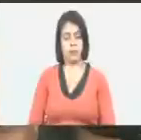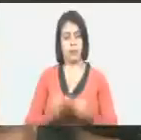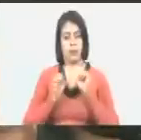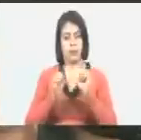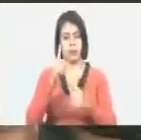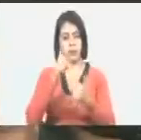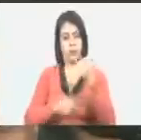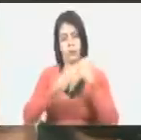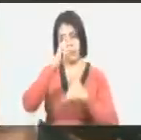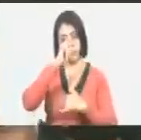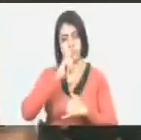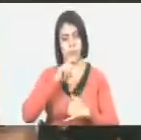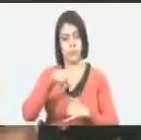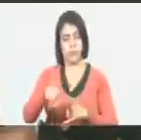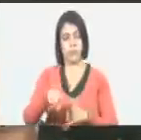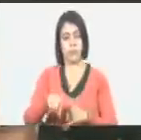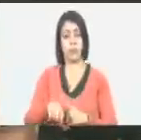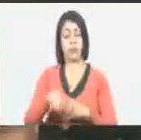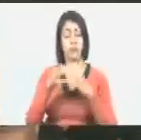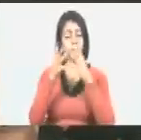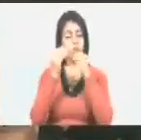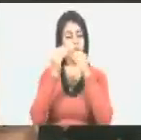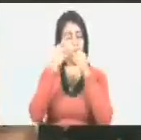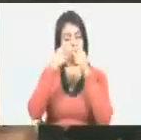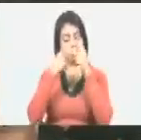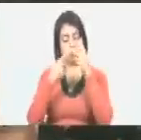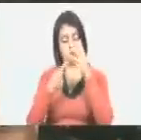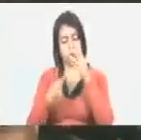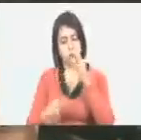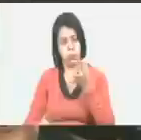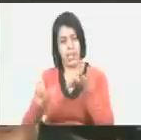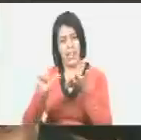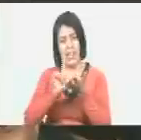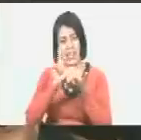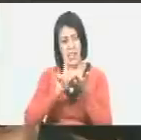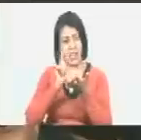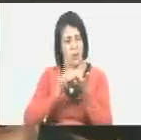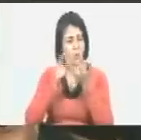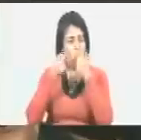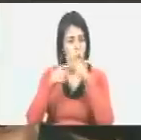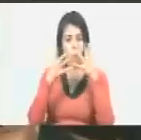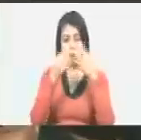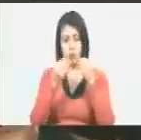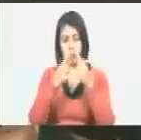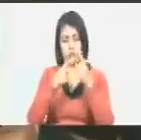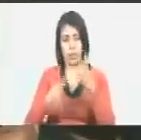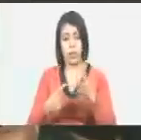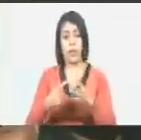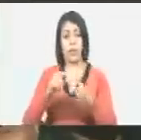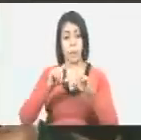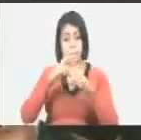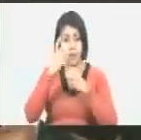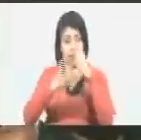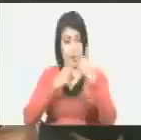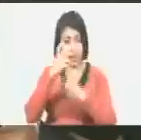Durante los últimos años se han editado muchísimos libros. Millones de Quijotes recorrieron esta